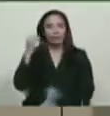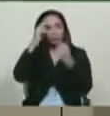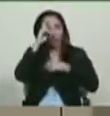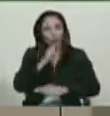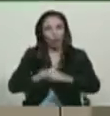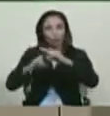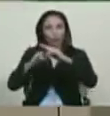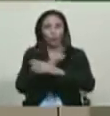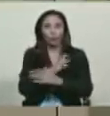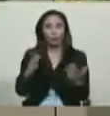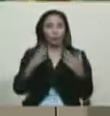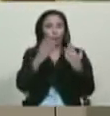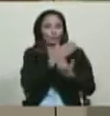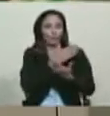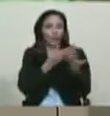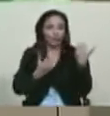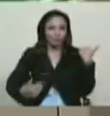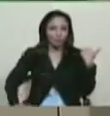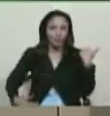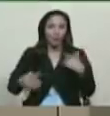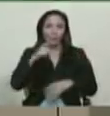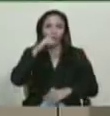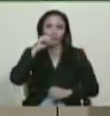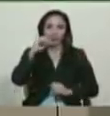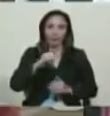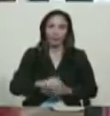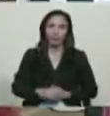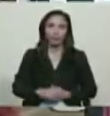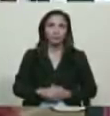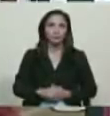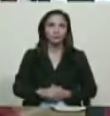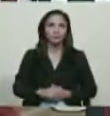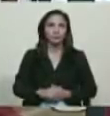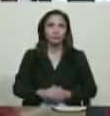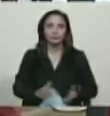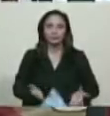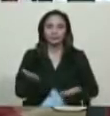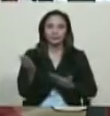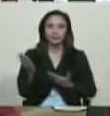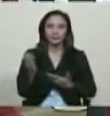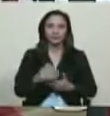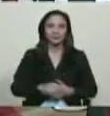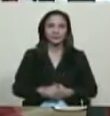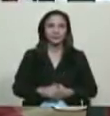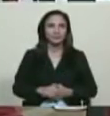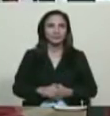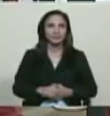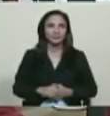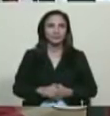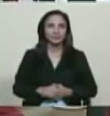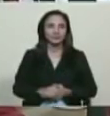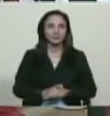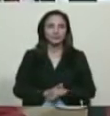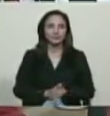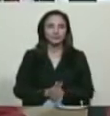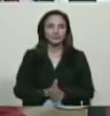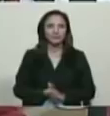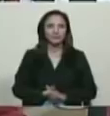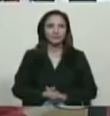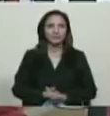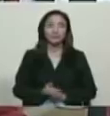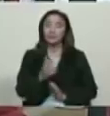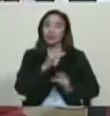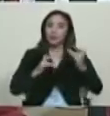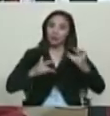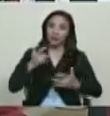correspondientes a su alta investidura por el presidente constitucional de la República Bolivariana de Venezuela, Nicolás Maduro Moros.